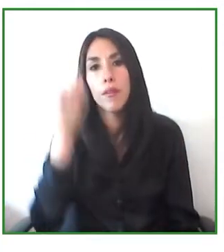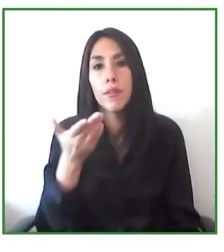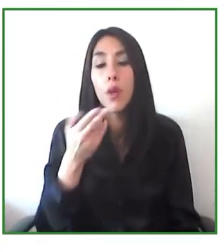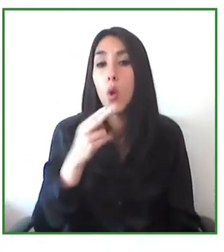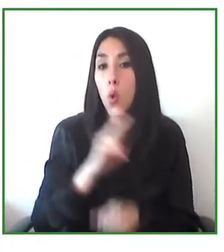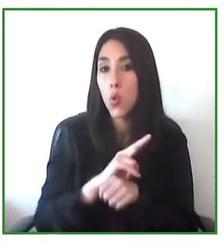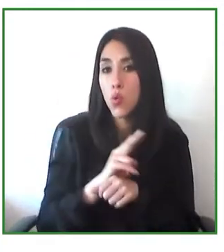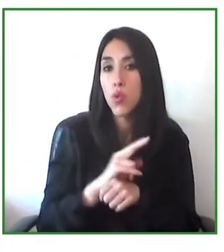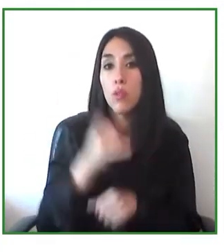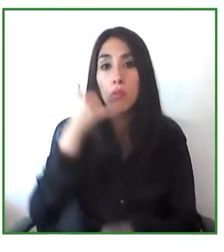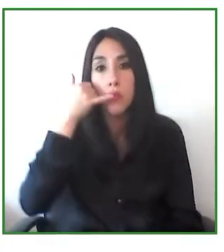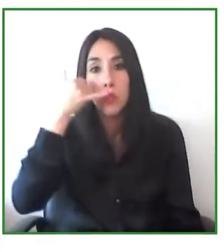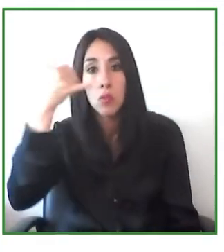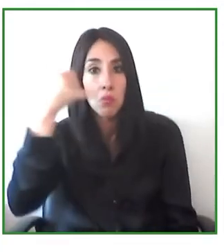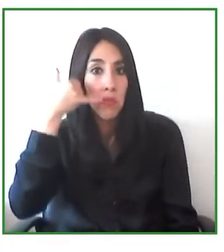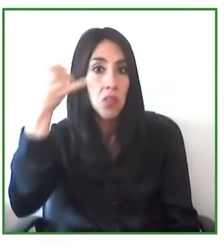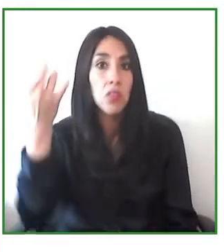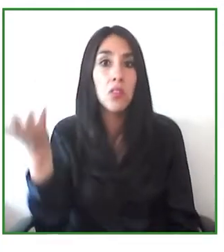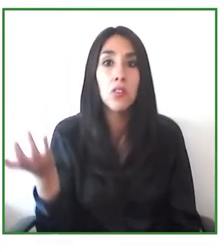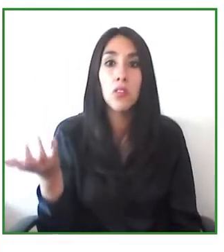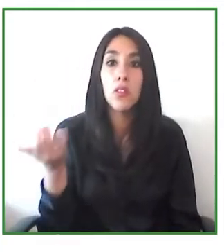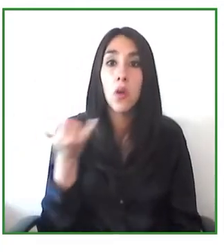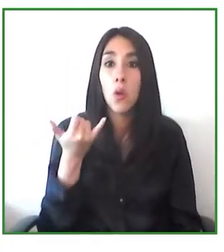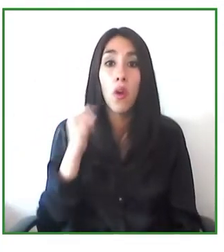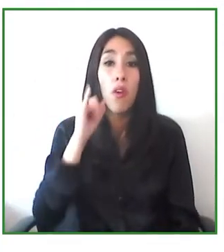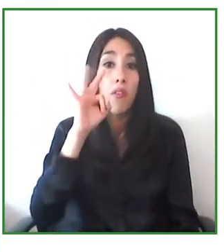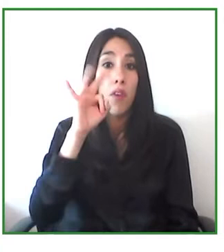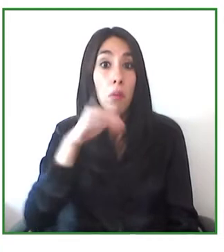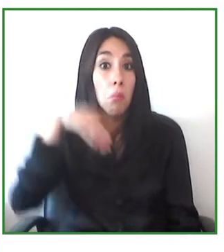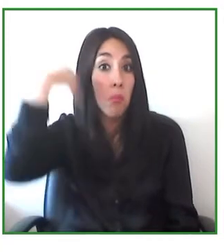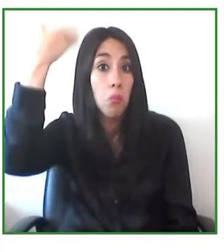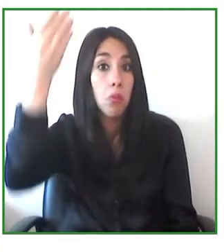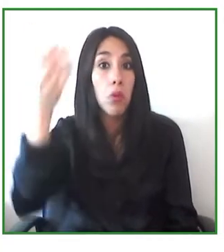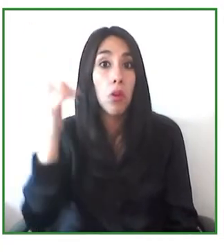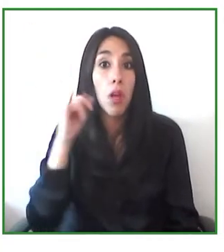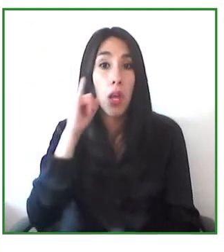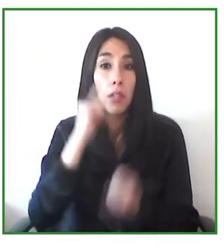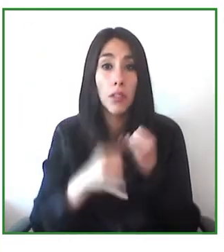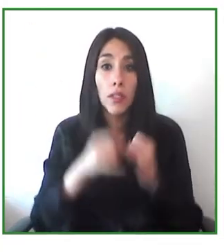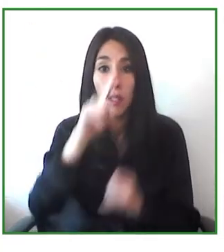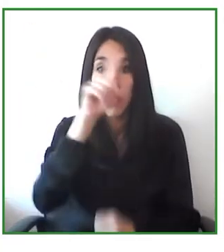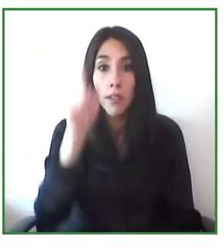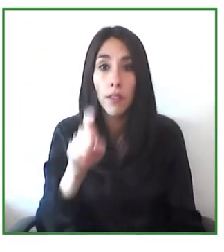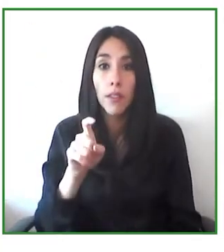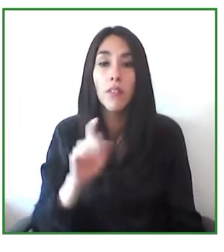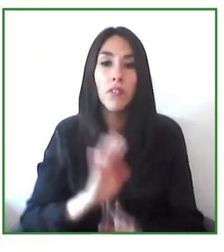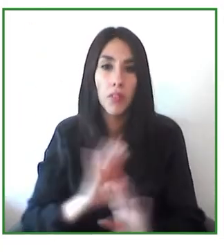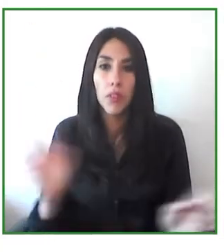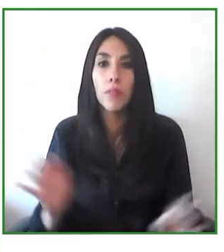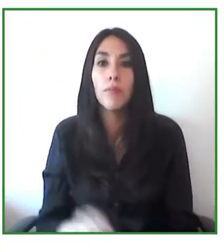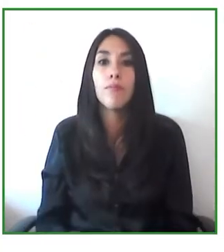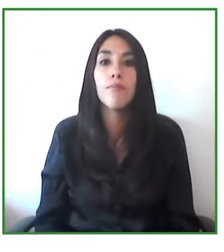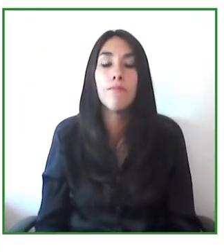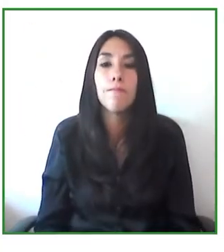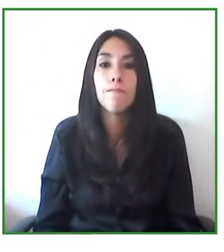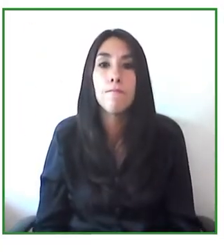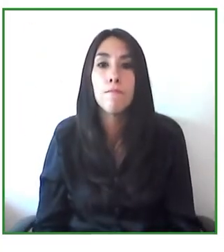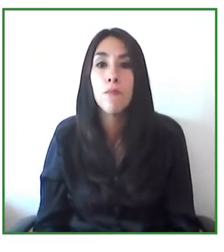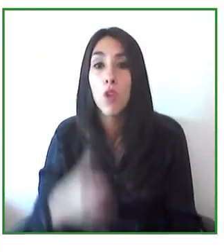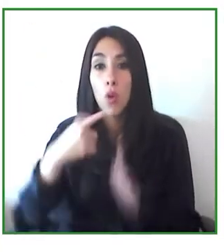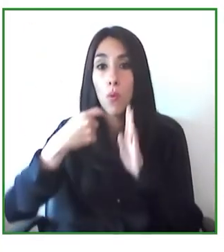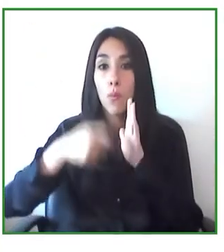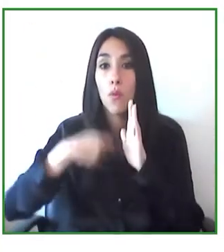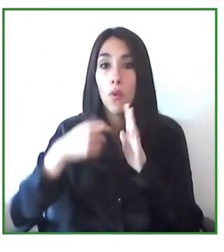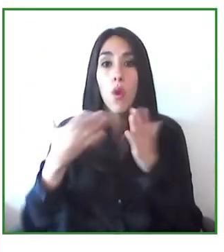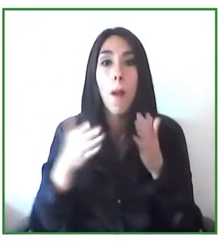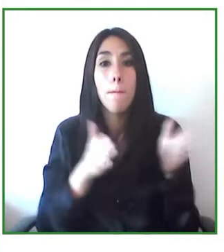Cuando terminemos esta última pregunta, el proyecto Pacto de Productividad Chile va a comenzar a presentar cada una de estas